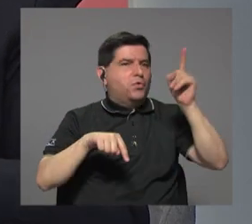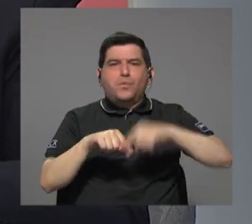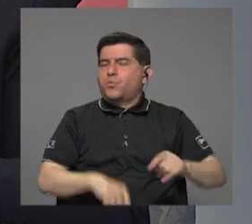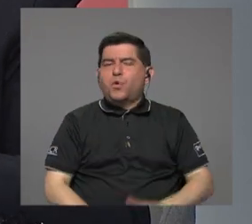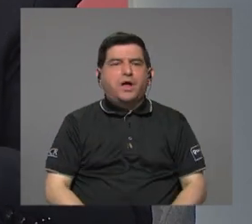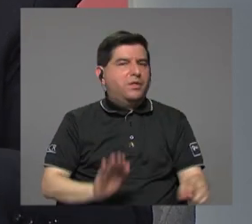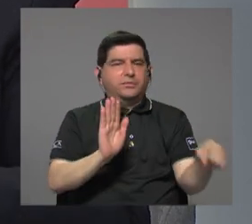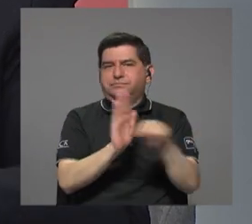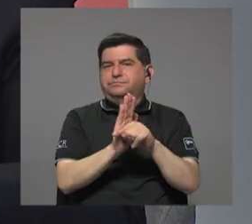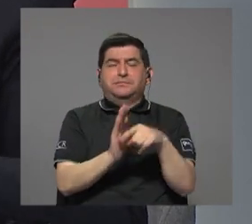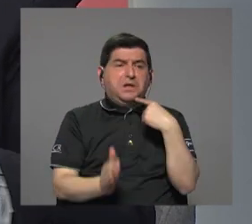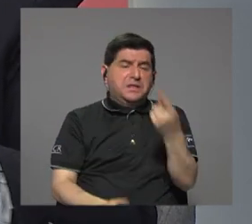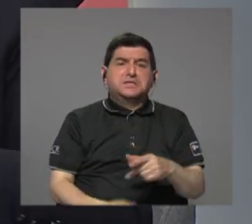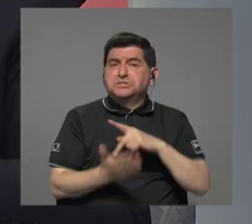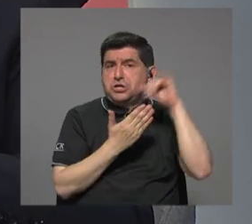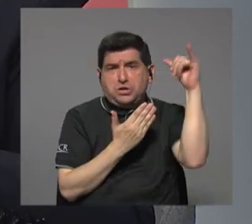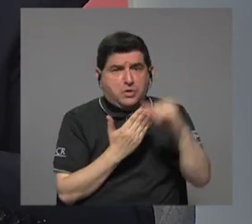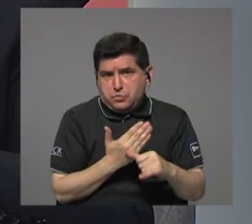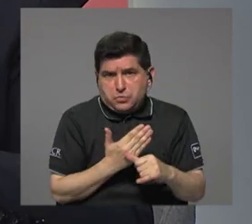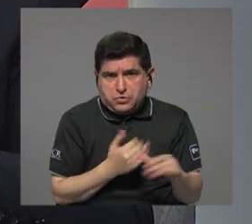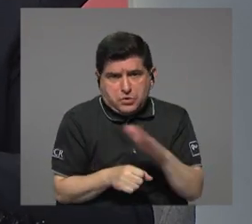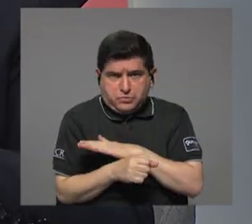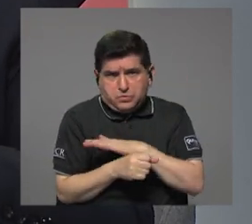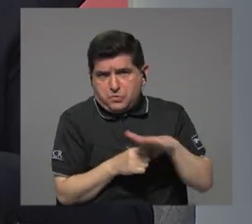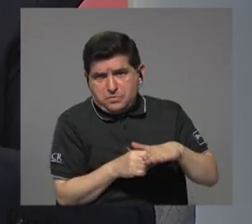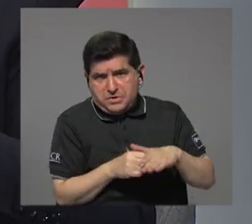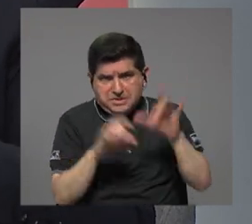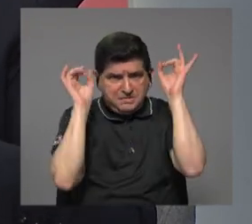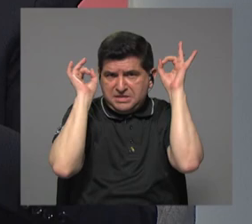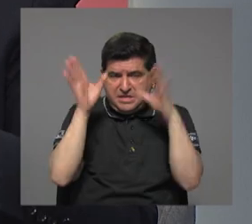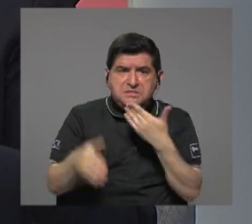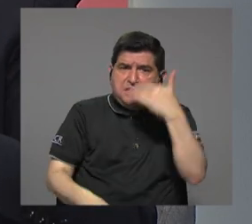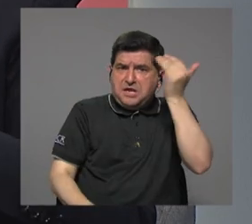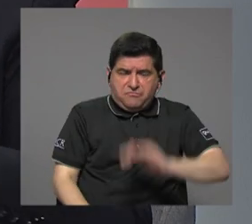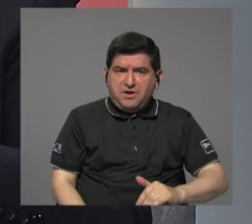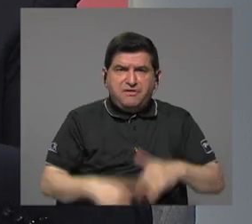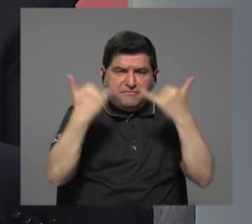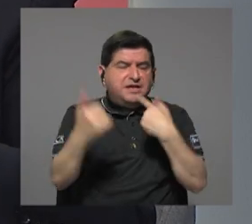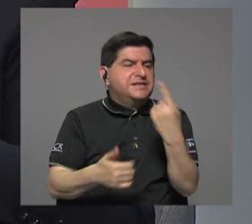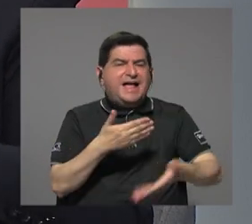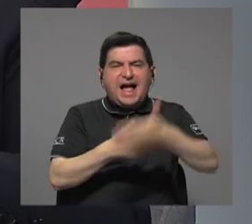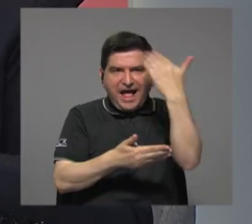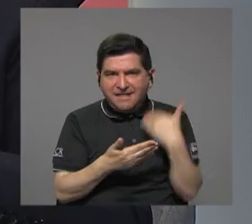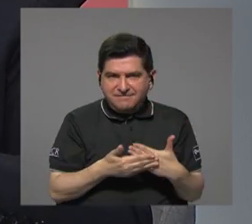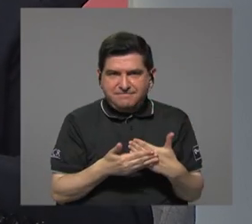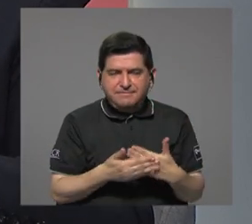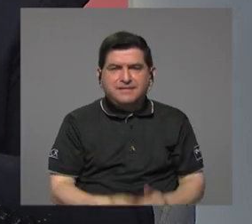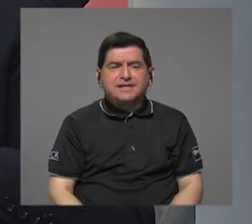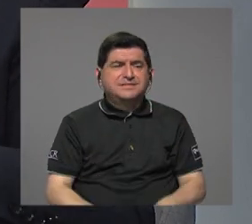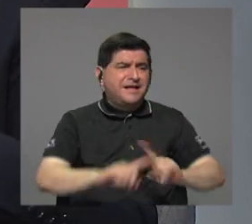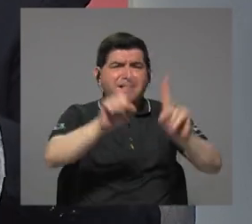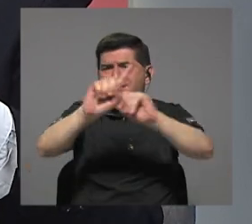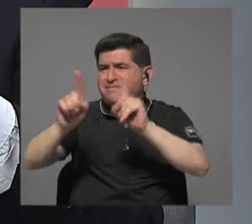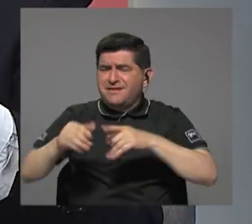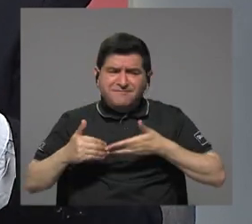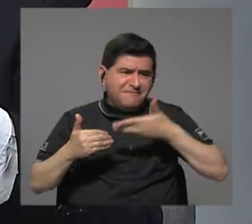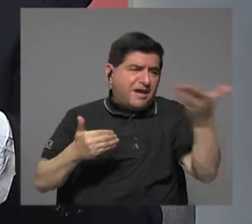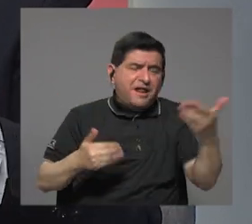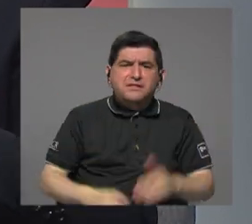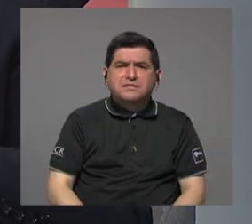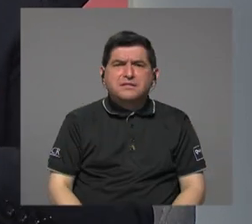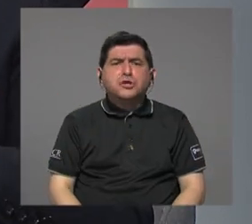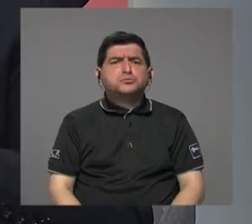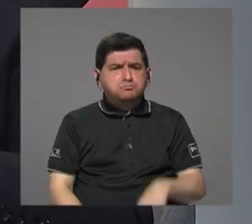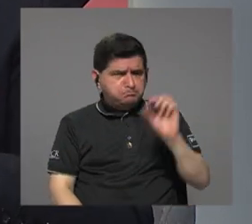todo negativo es decir que este proyecto es terriblemente malo porque ya como señale tiene una serie de cosas que son muy